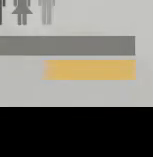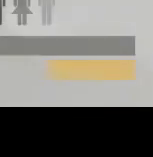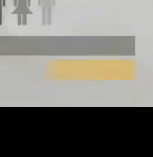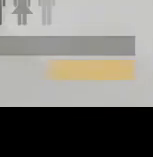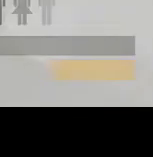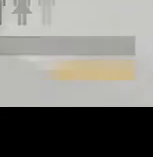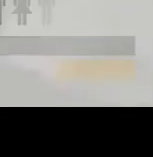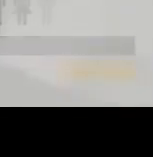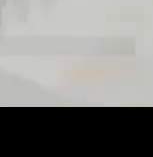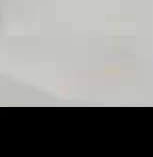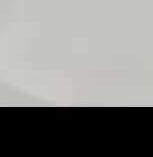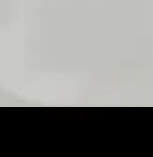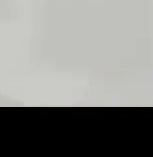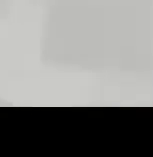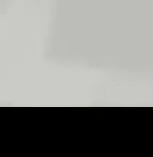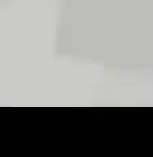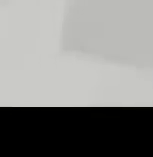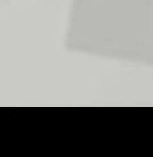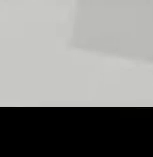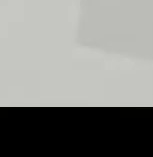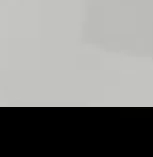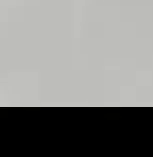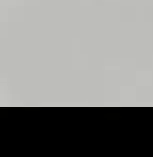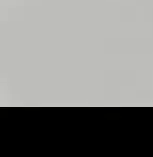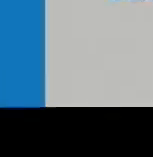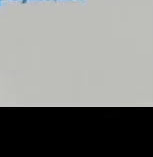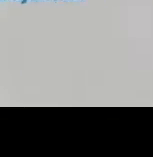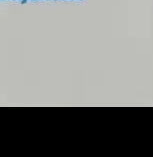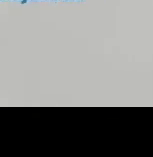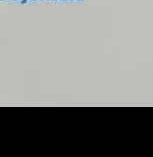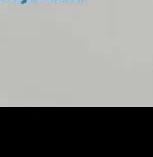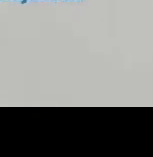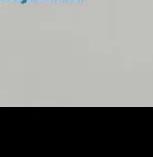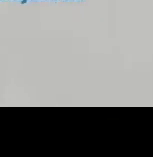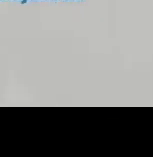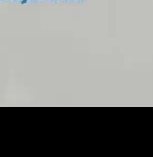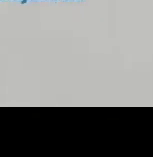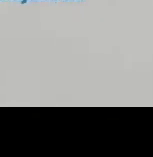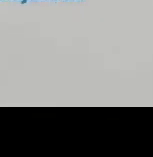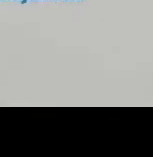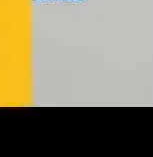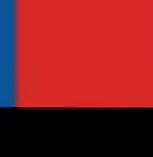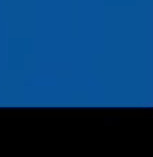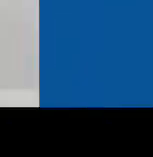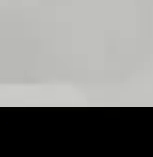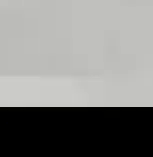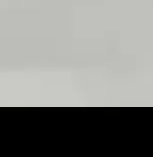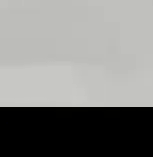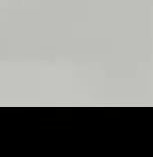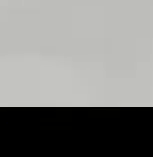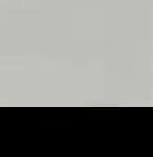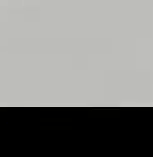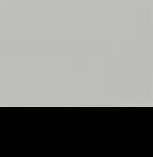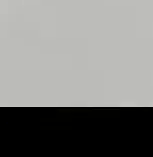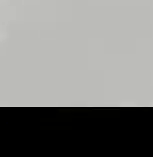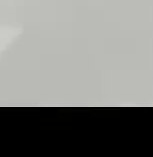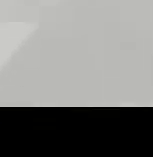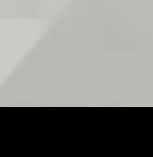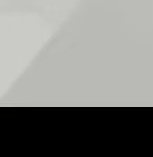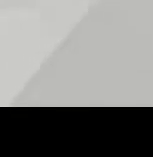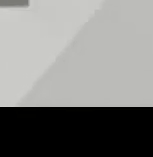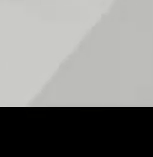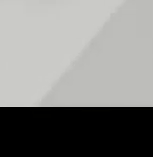195.276 votantes acudan a elegir un alcalde o alcaldesa y 11 concejalías. Durán, tú eliges,